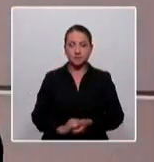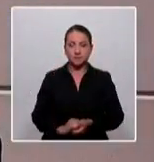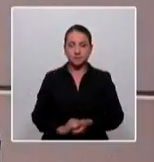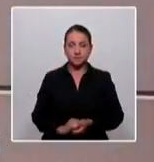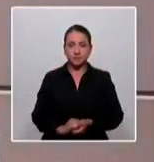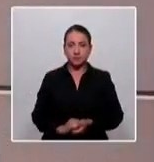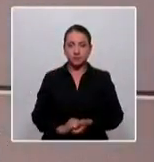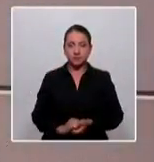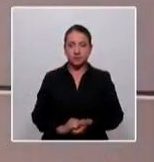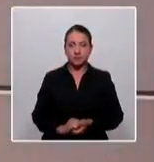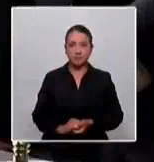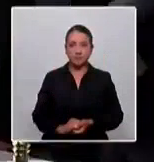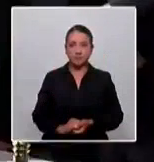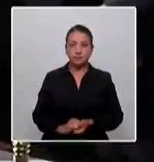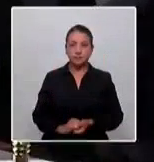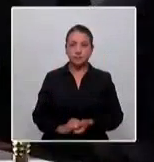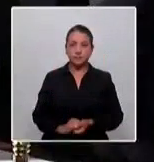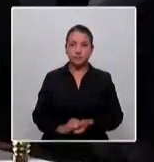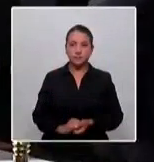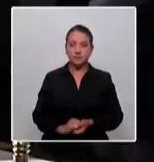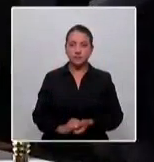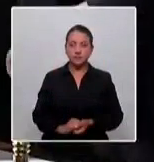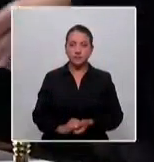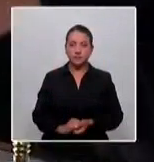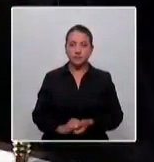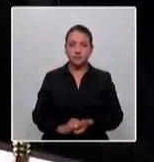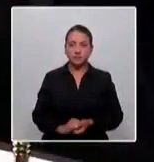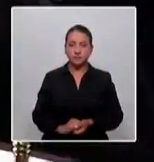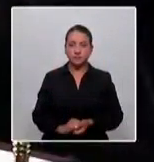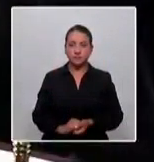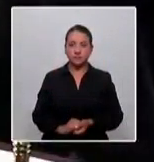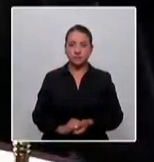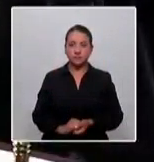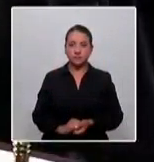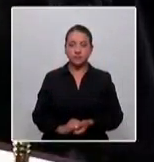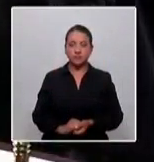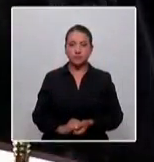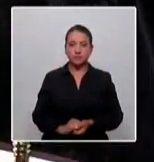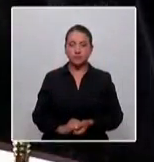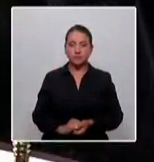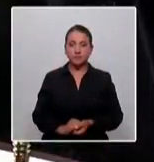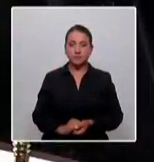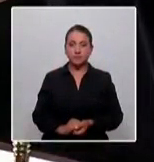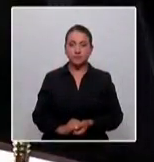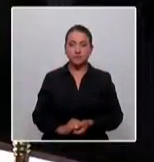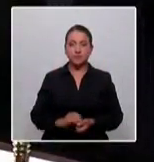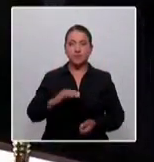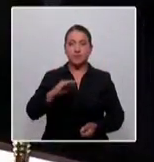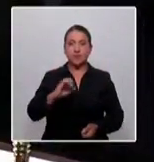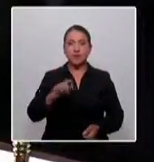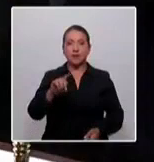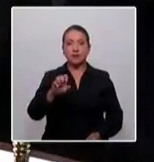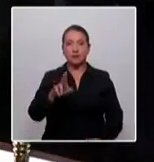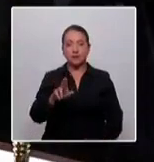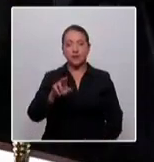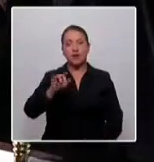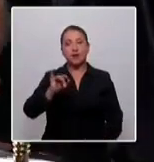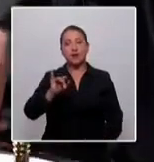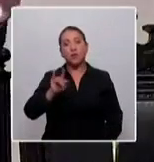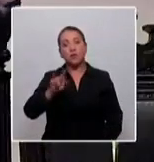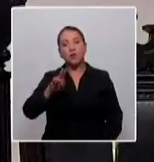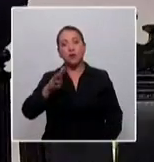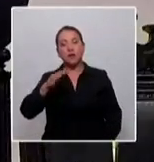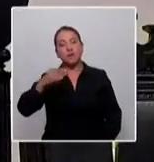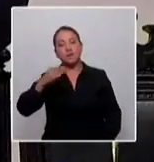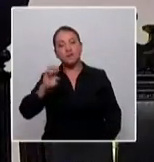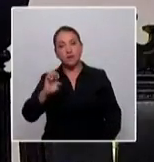que hay más sorprendidos que sorpresa, porque en realidad nosotros estábamos acostumbrados, ¿no? Los